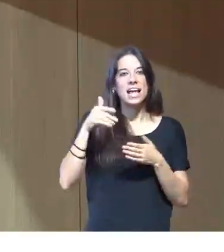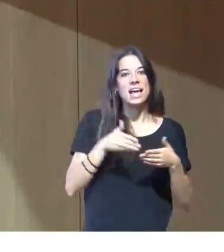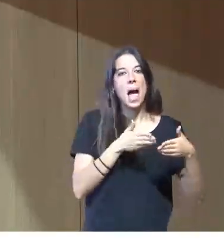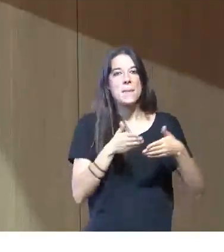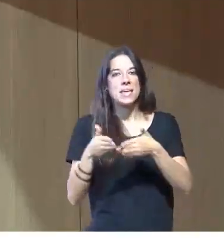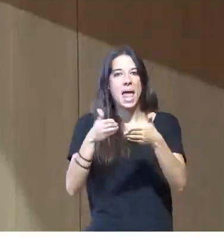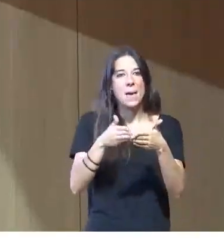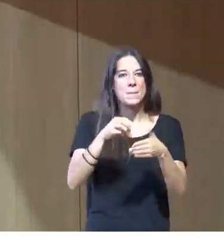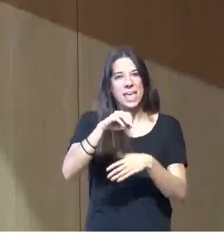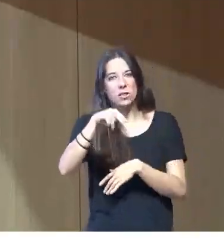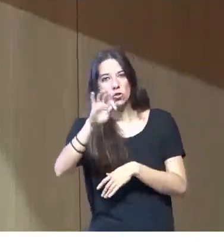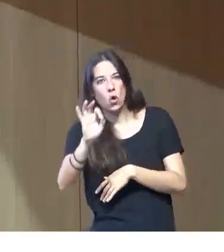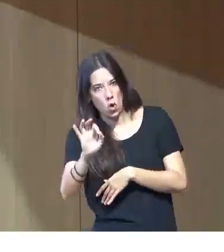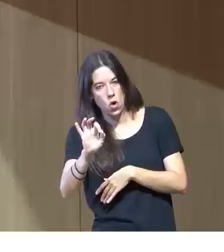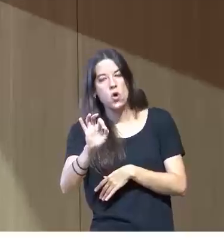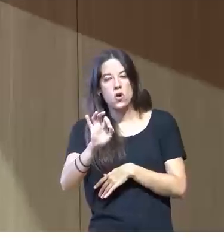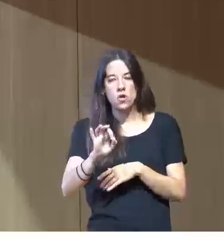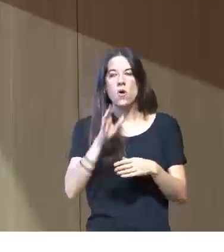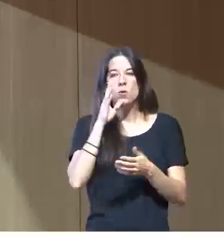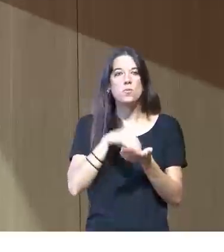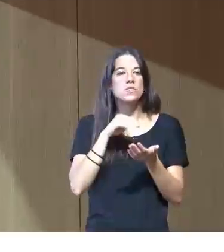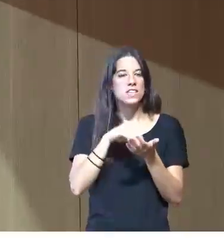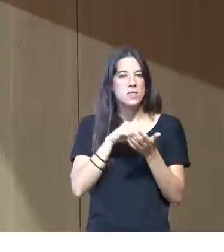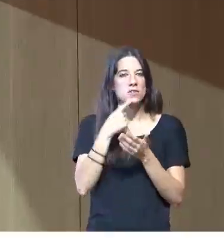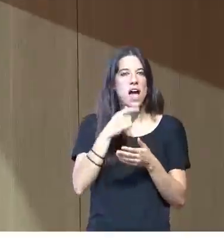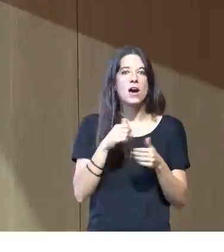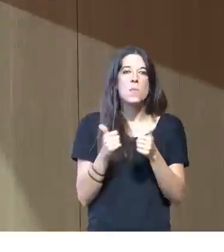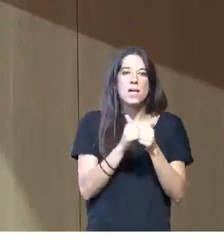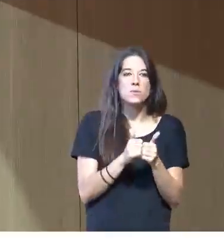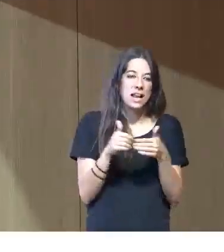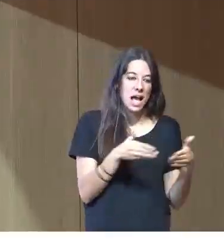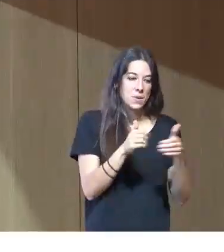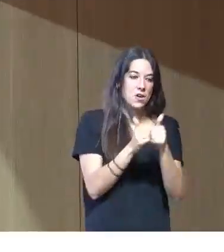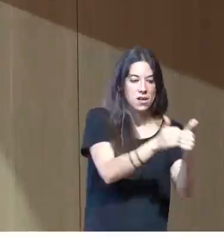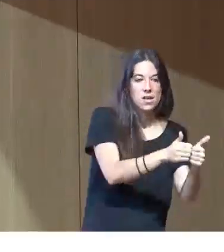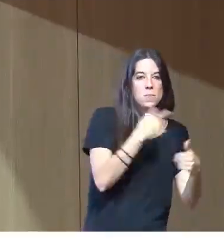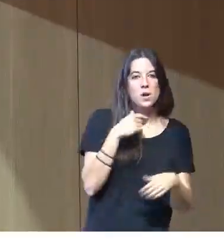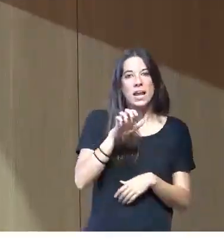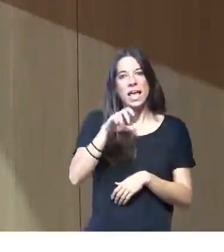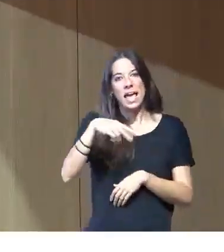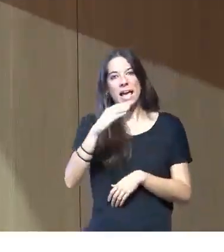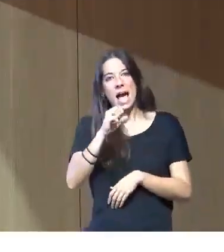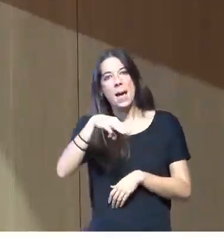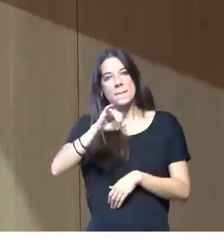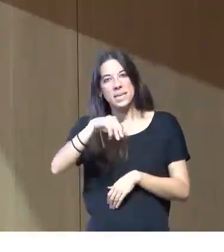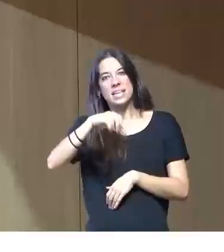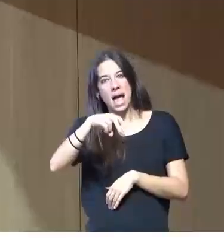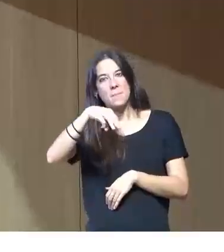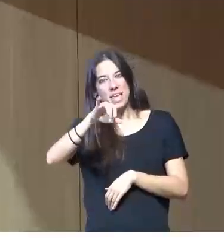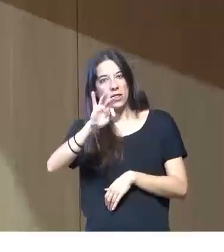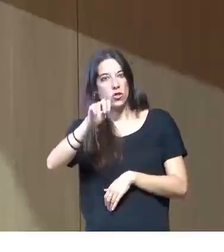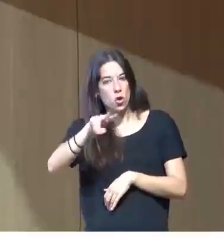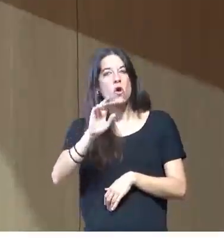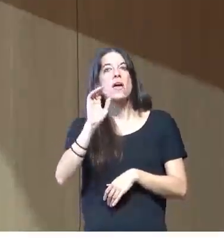camino que acompañamos en el camino pero el encaminamiento es darte la opción de caminar Tú solo con la guía que necesitas